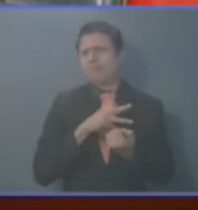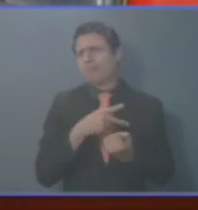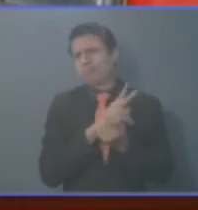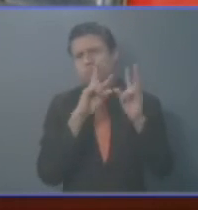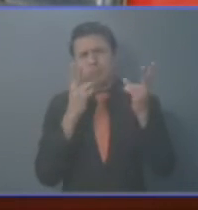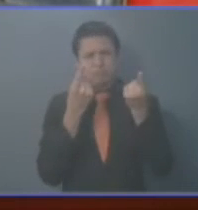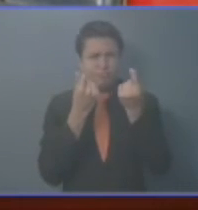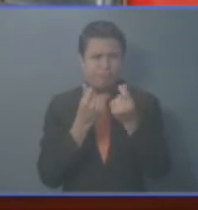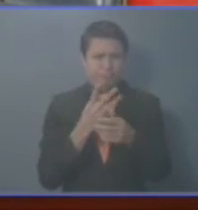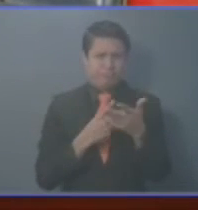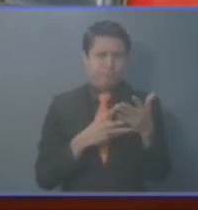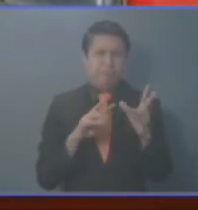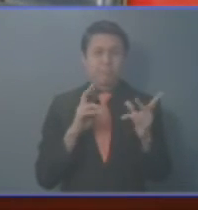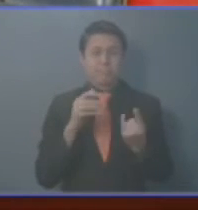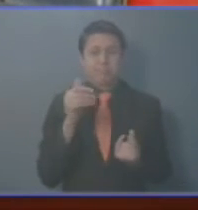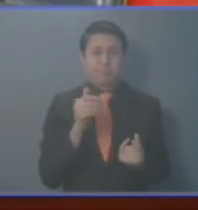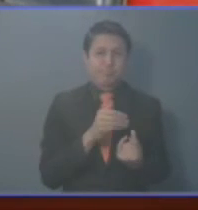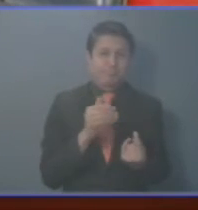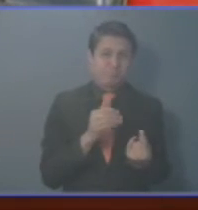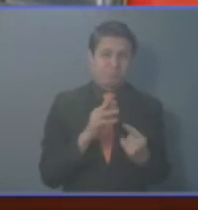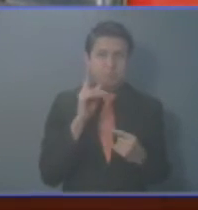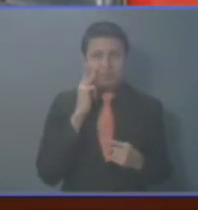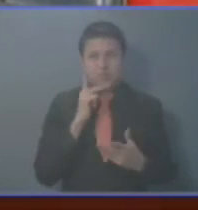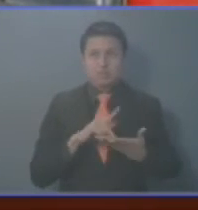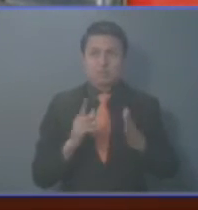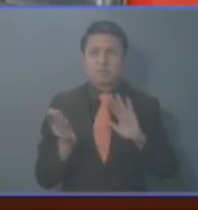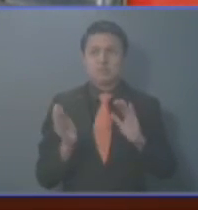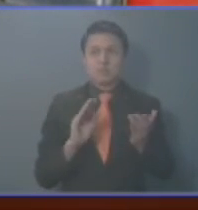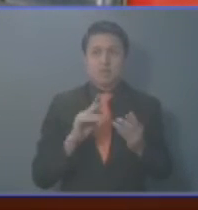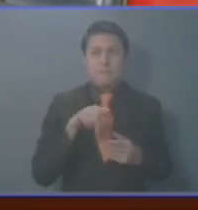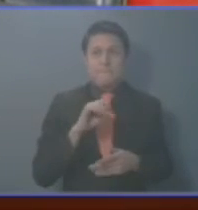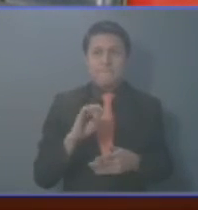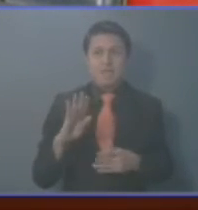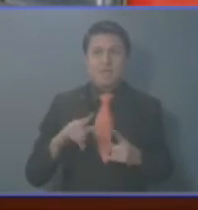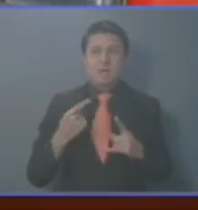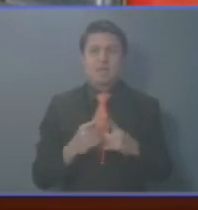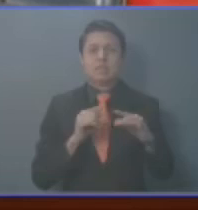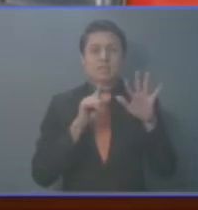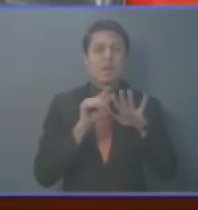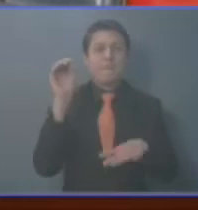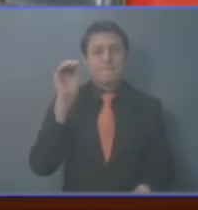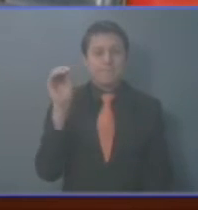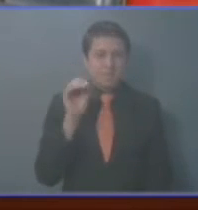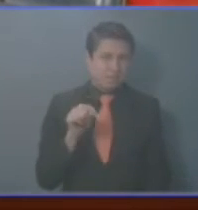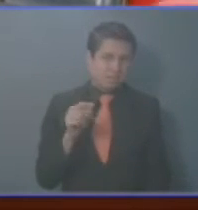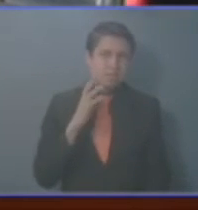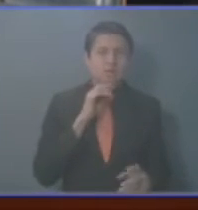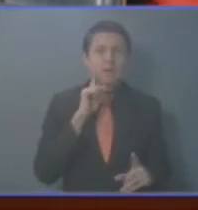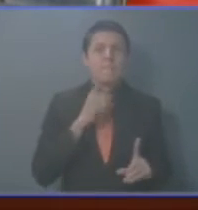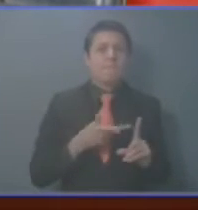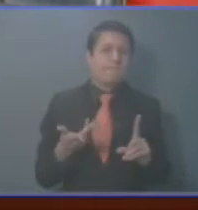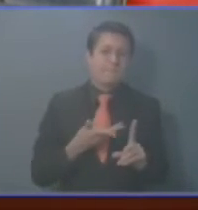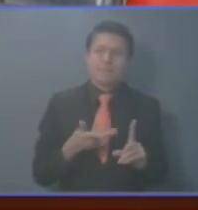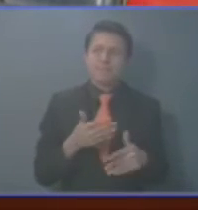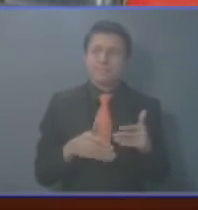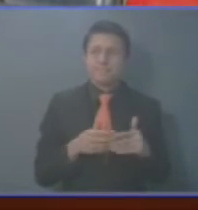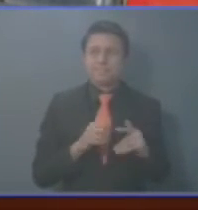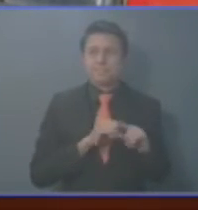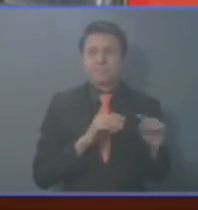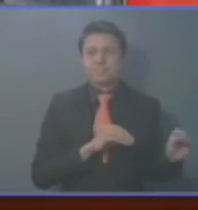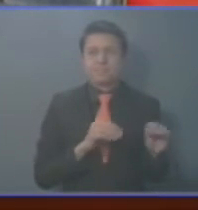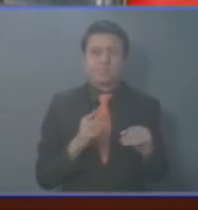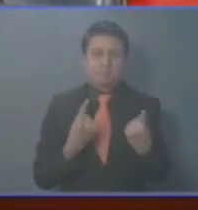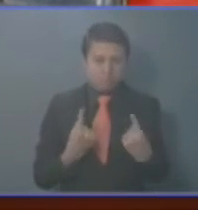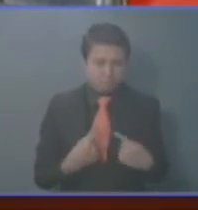presupuesto para el ramo de educación con relación al PIB, hasta llegar al 6%. Esto con el fin de facilitar la consecución